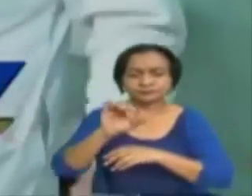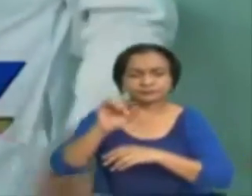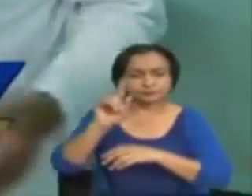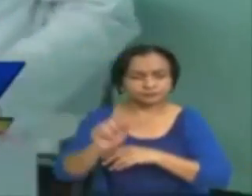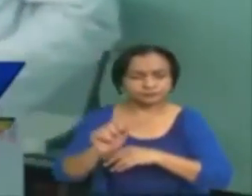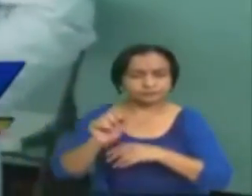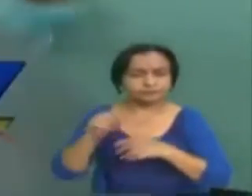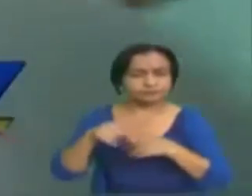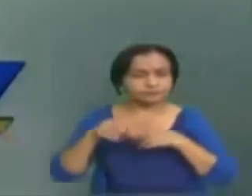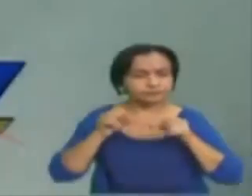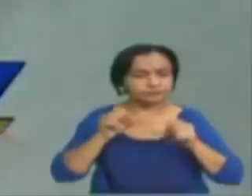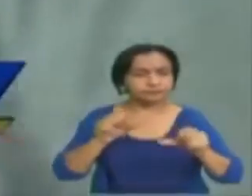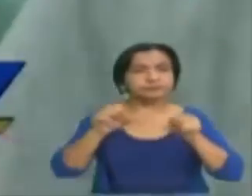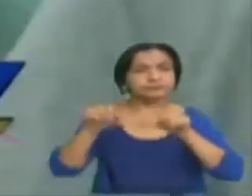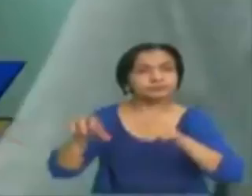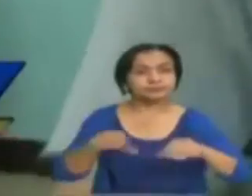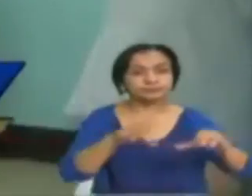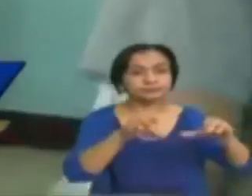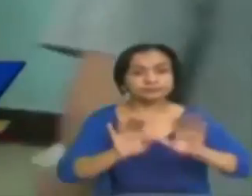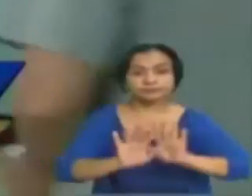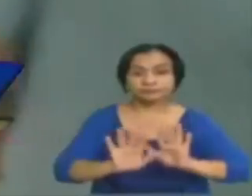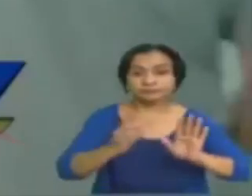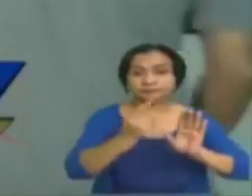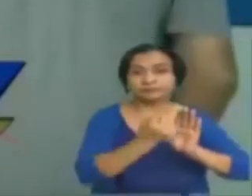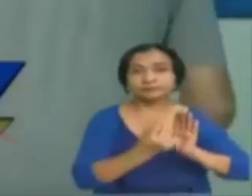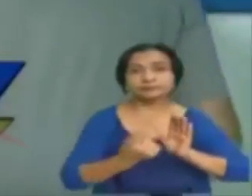Primario Nilda Patricia de Ciudad Sandino,